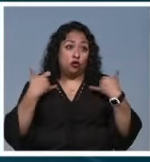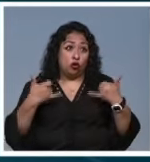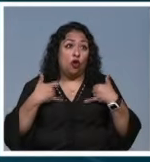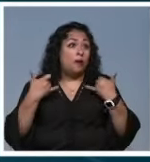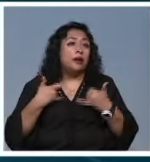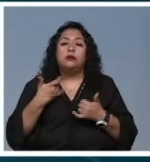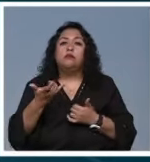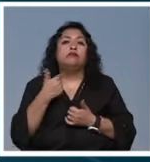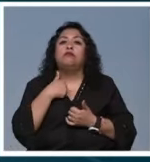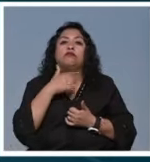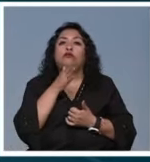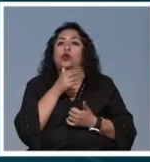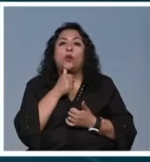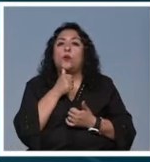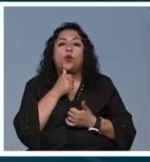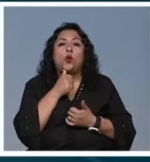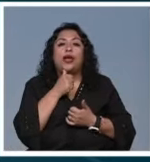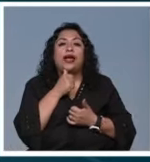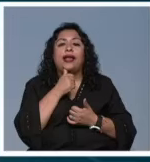que yo no puedo